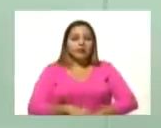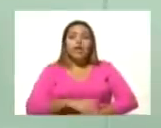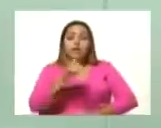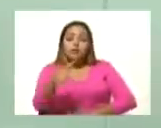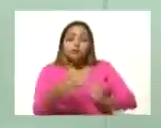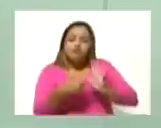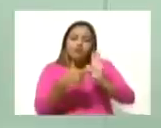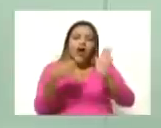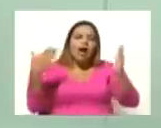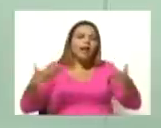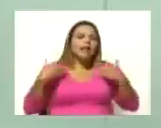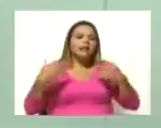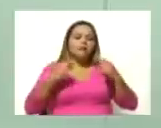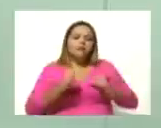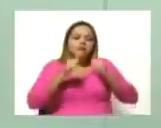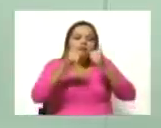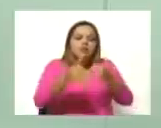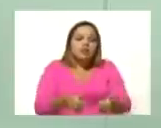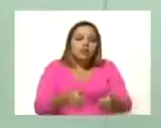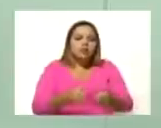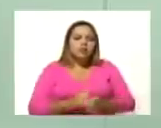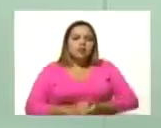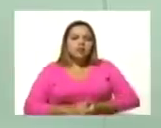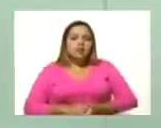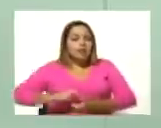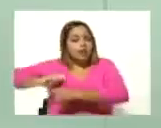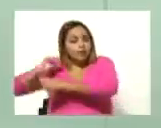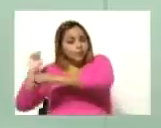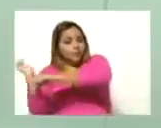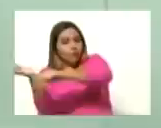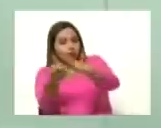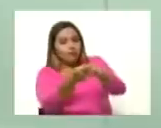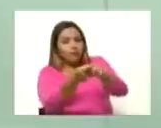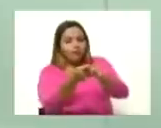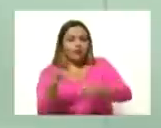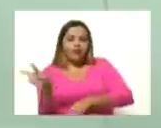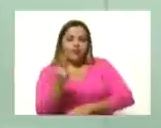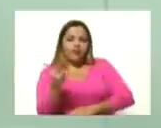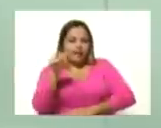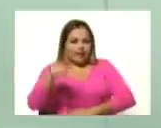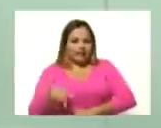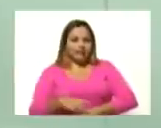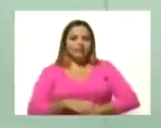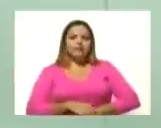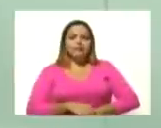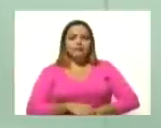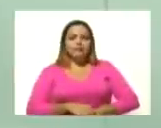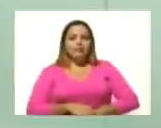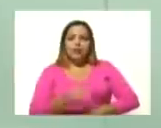su alegría por el inicio de la Liga Profesional de Béisbol en el país. Es la